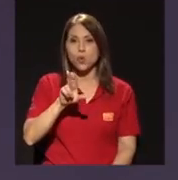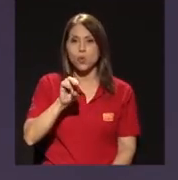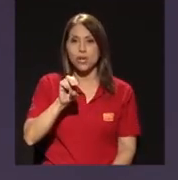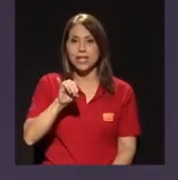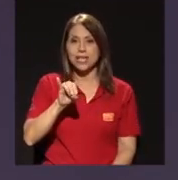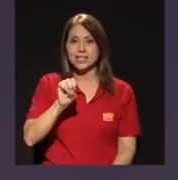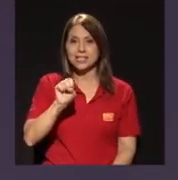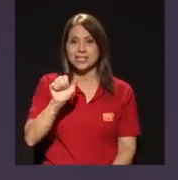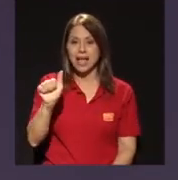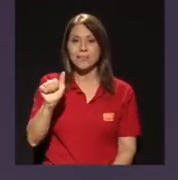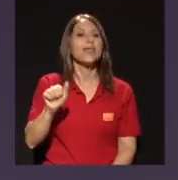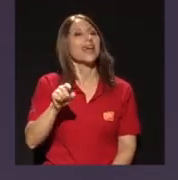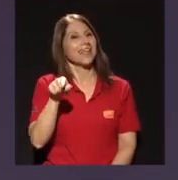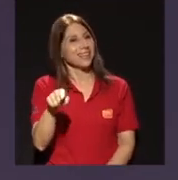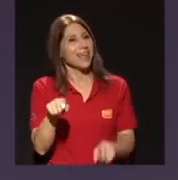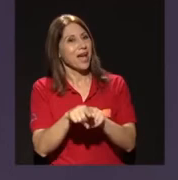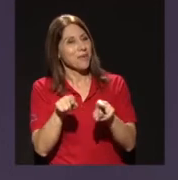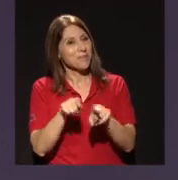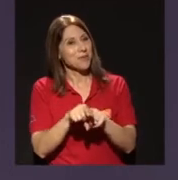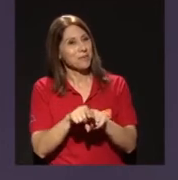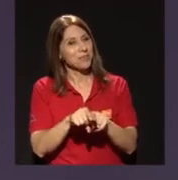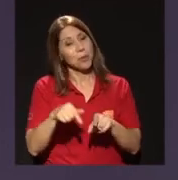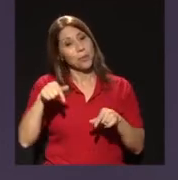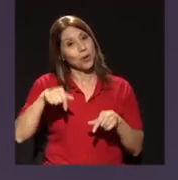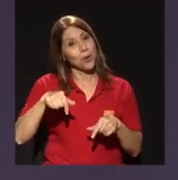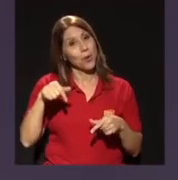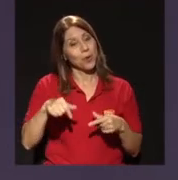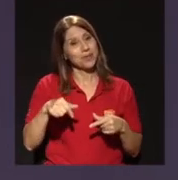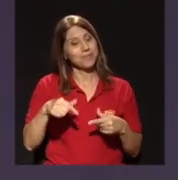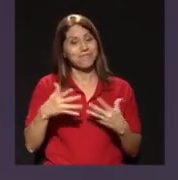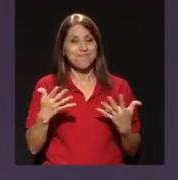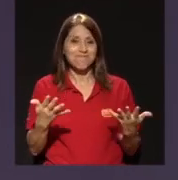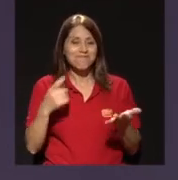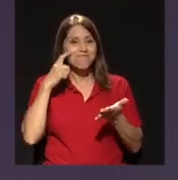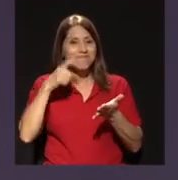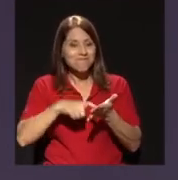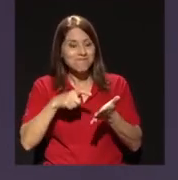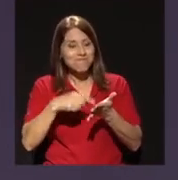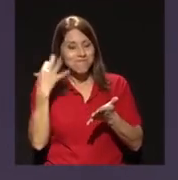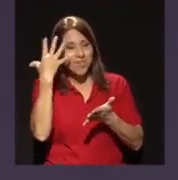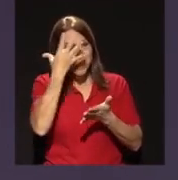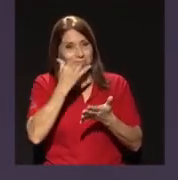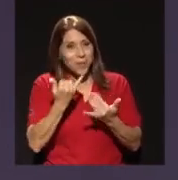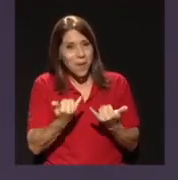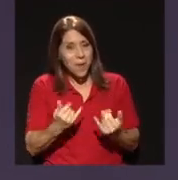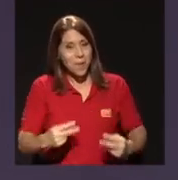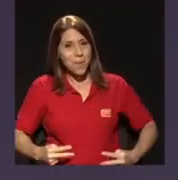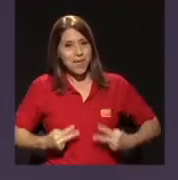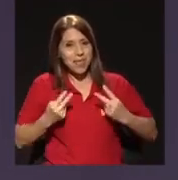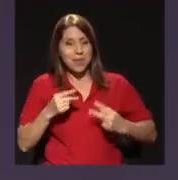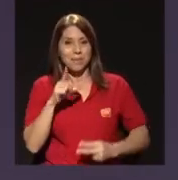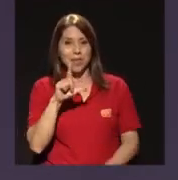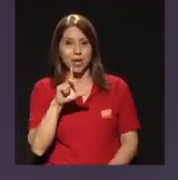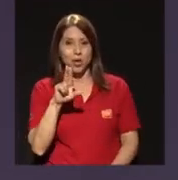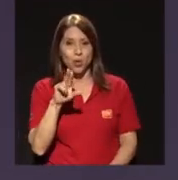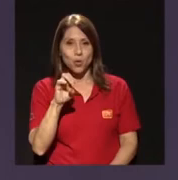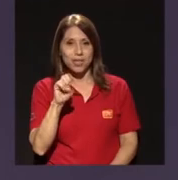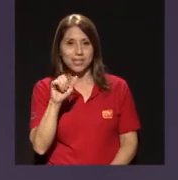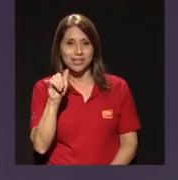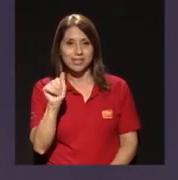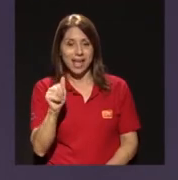hoy, qué bello, ¿verdad?, que le den un homenaje a uno en vida. Luisa forma parte de nuestra institución